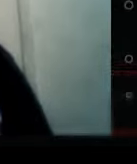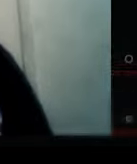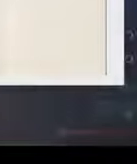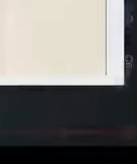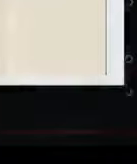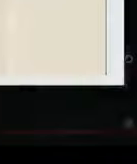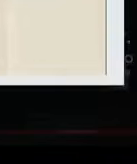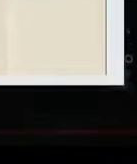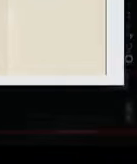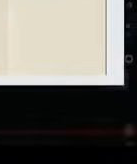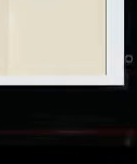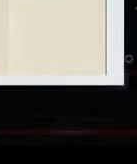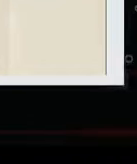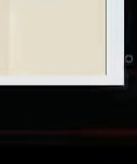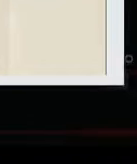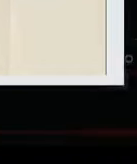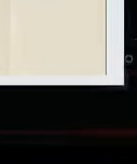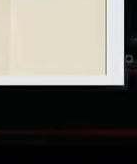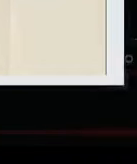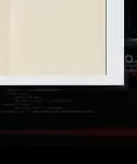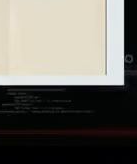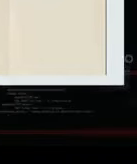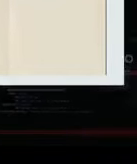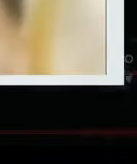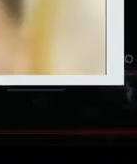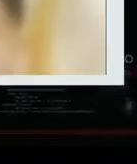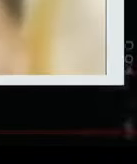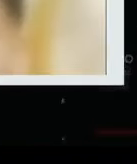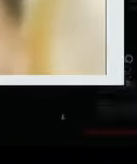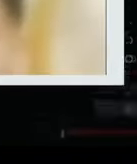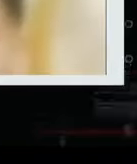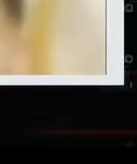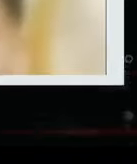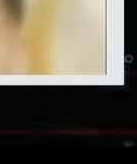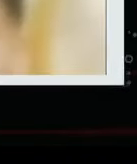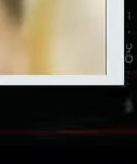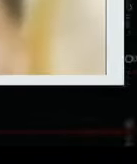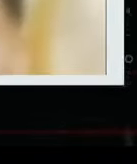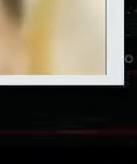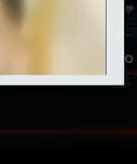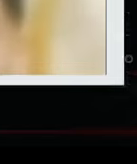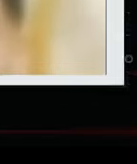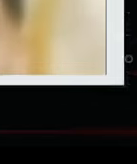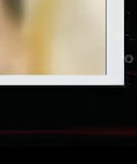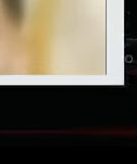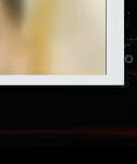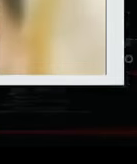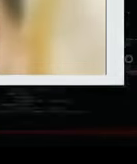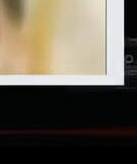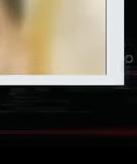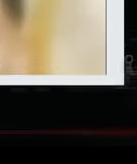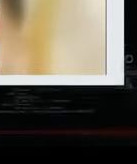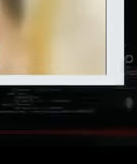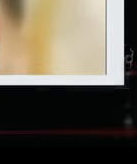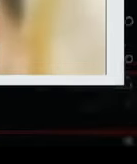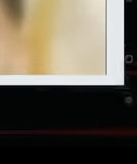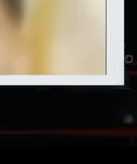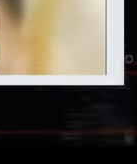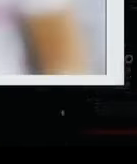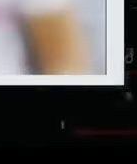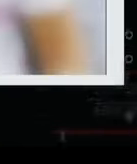México. Gabriel también denunció que ningún medio de comunicación se acercó a él o a sus familiares para tratar de confirmar la